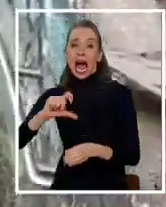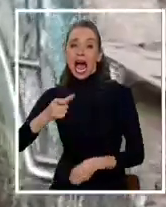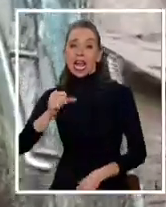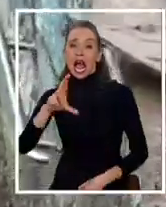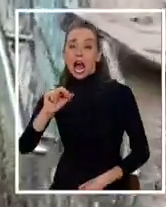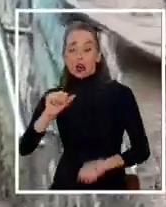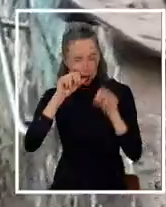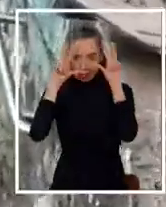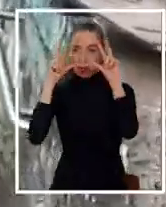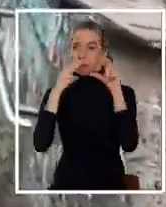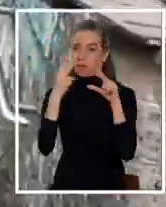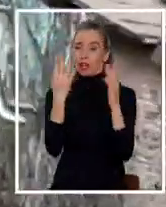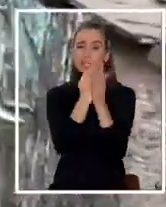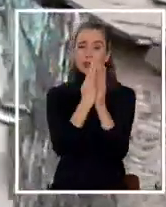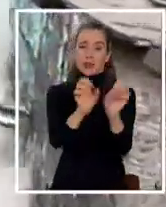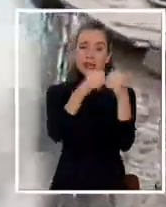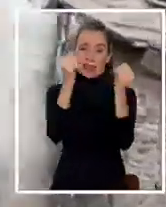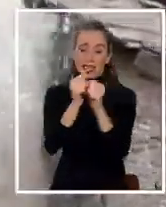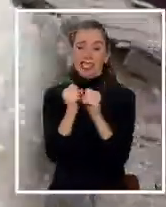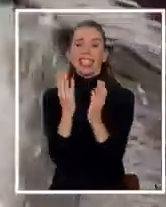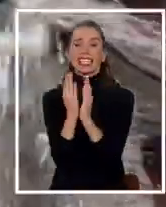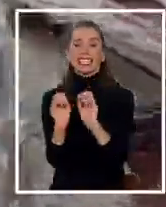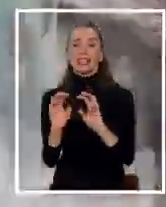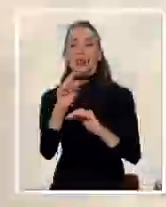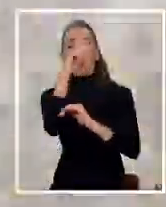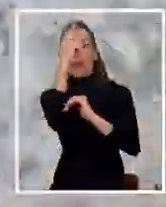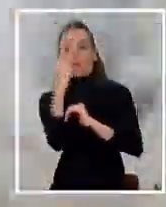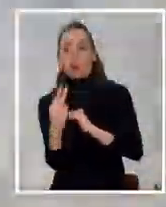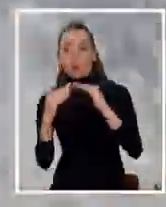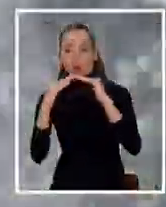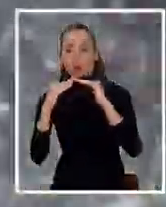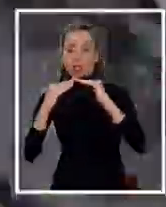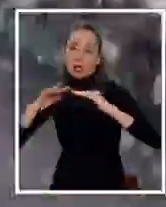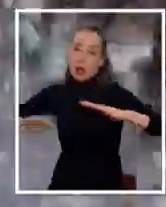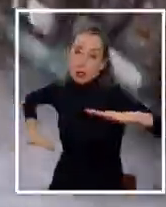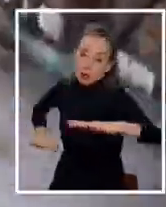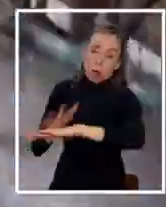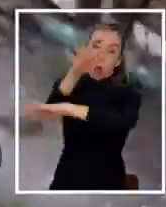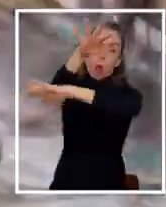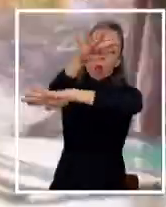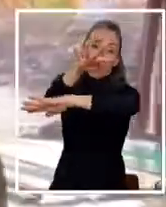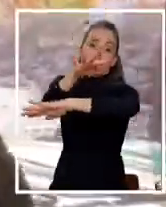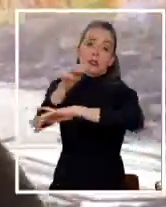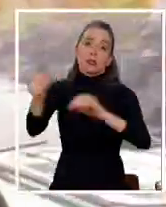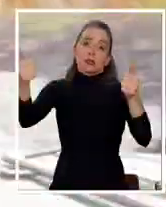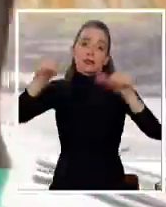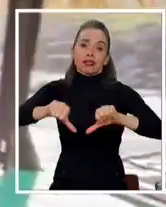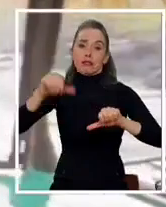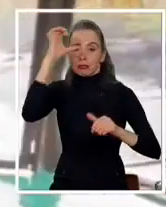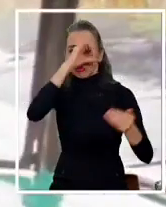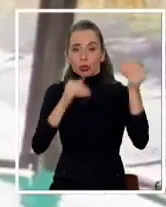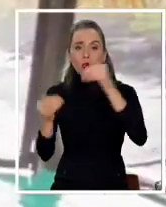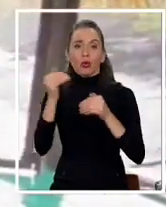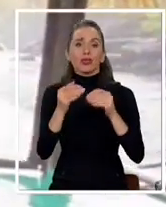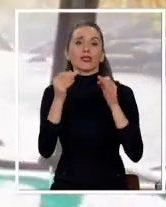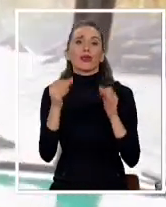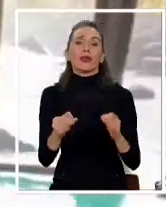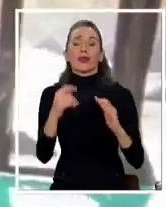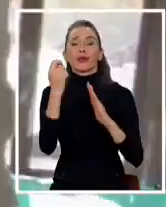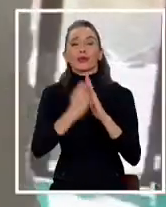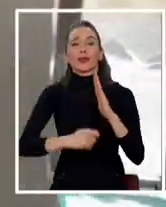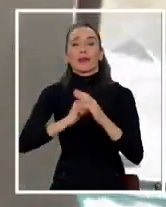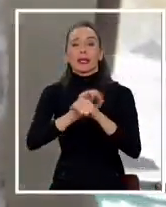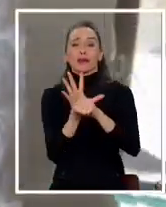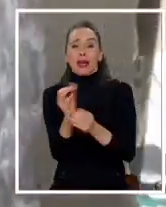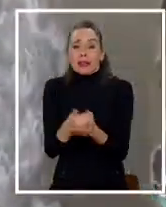Locales dañados, escuelas de buceo, la fuerza del mar dio un nuevo golpe a los empresarios turísticos en medio de la